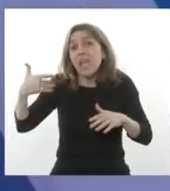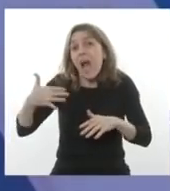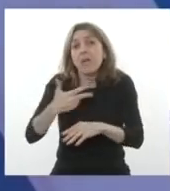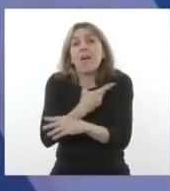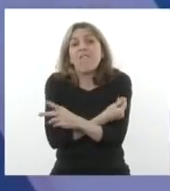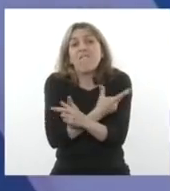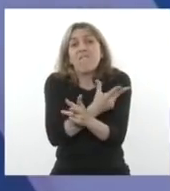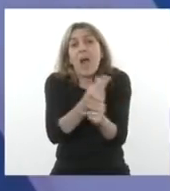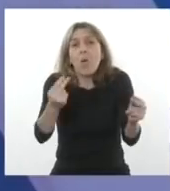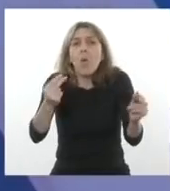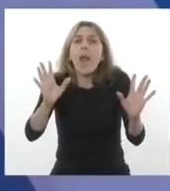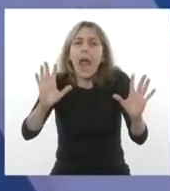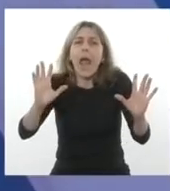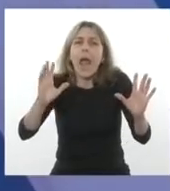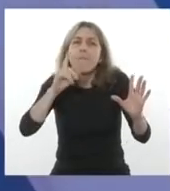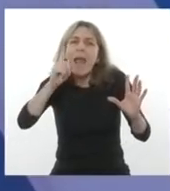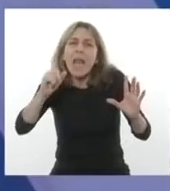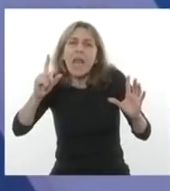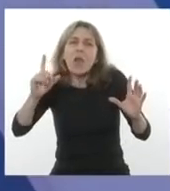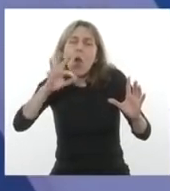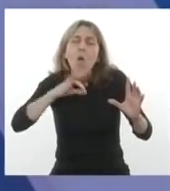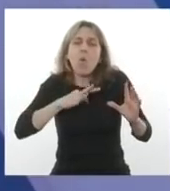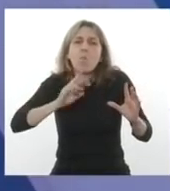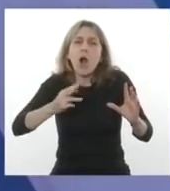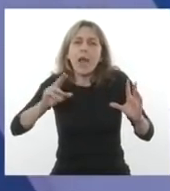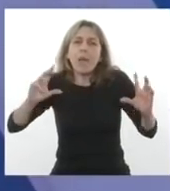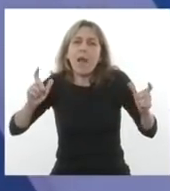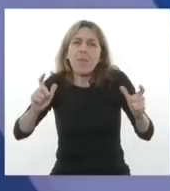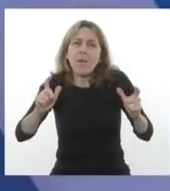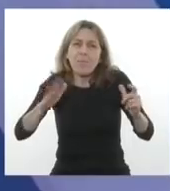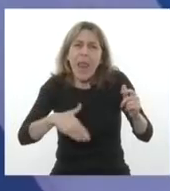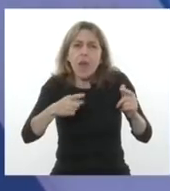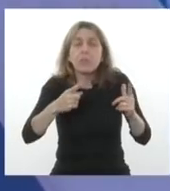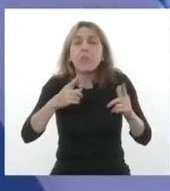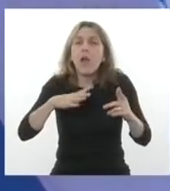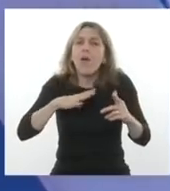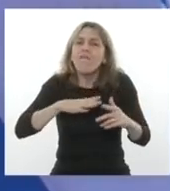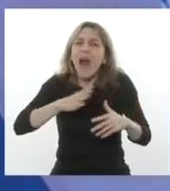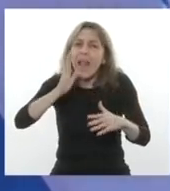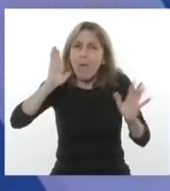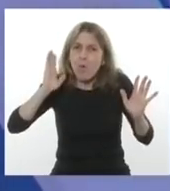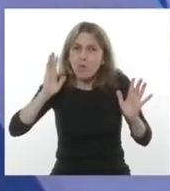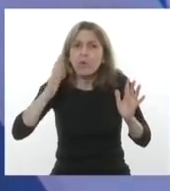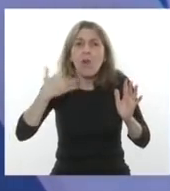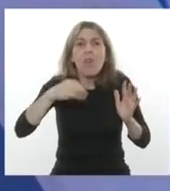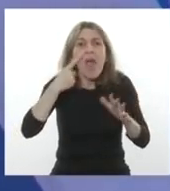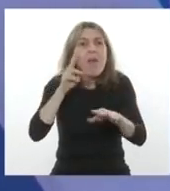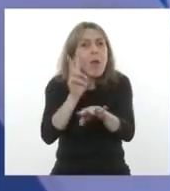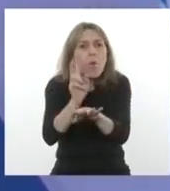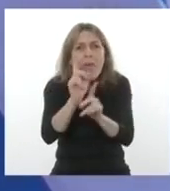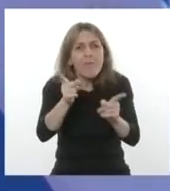aliviar ese riesgo y ese peligro, pero queda mucho por delante. Por lo tanto, hay que seguir